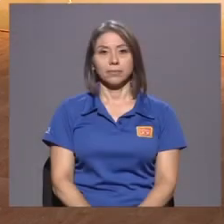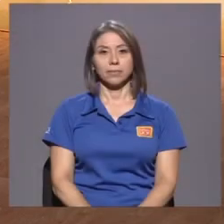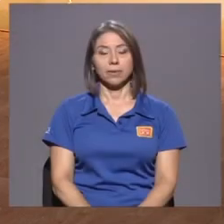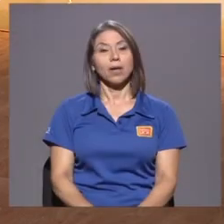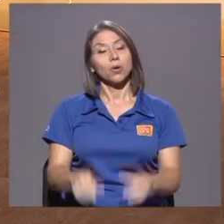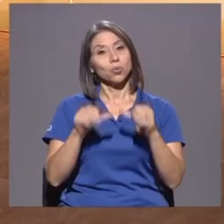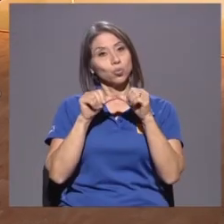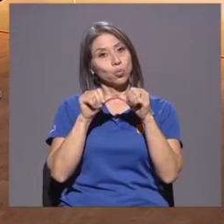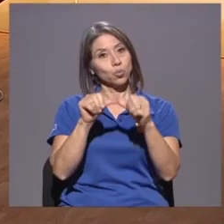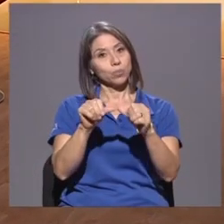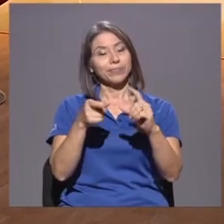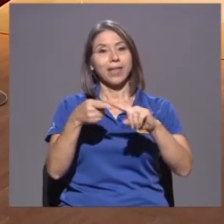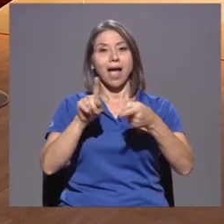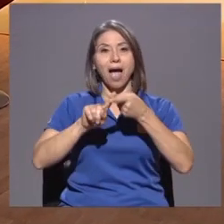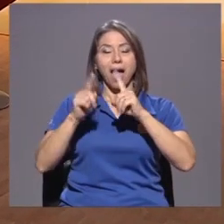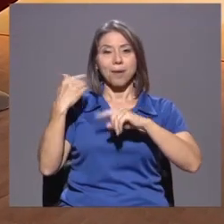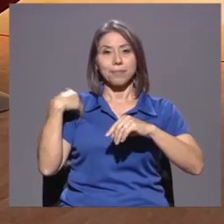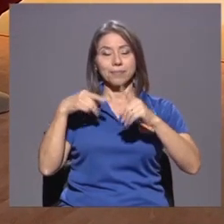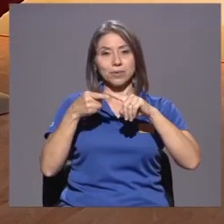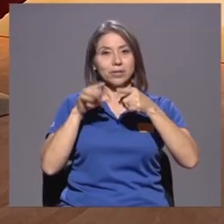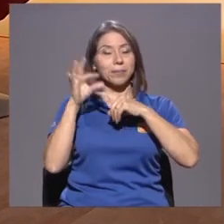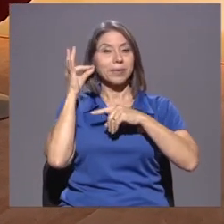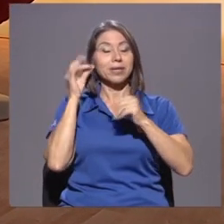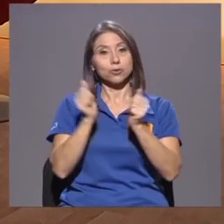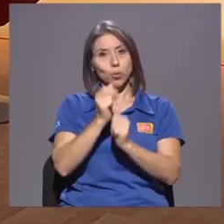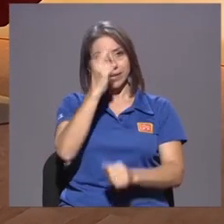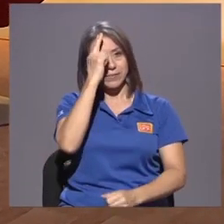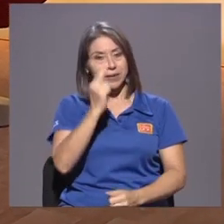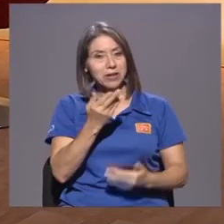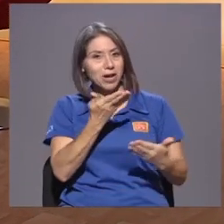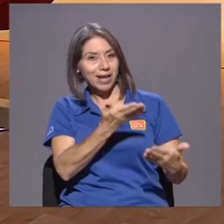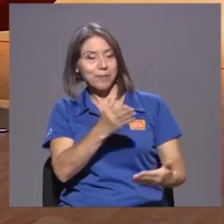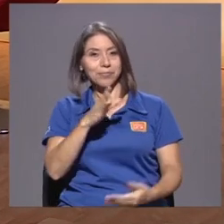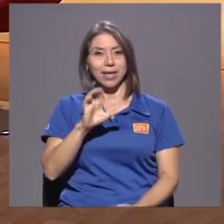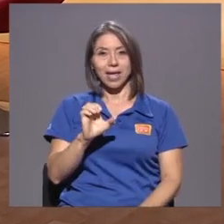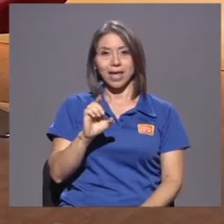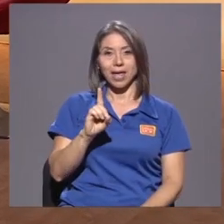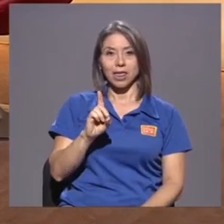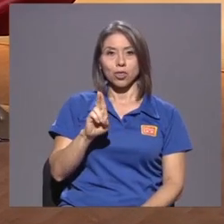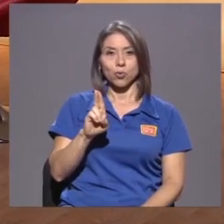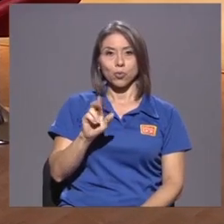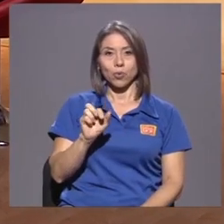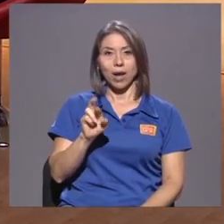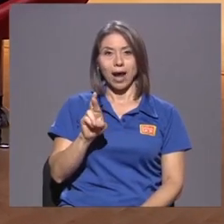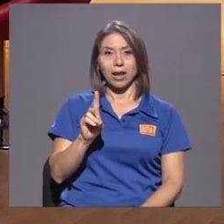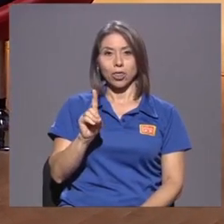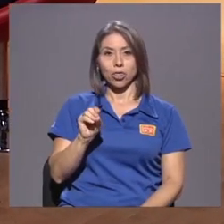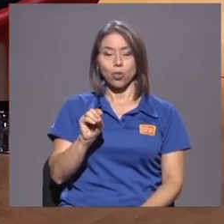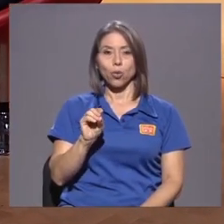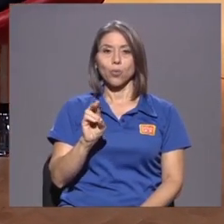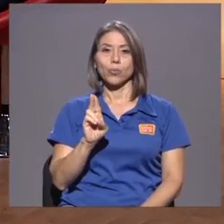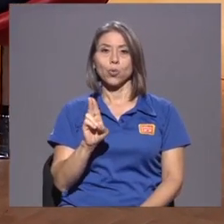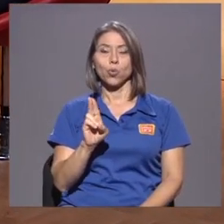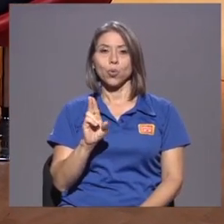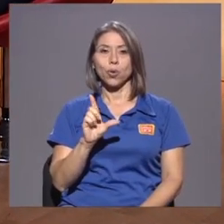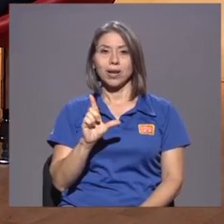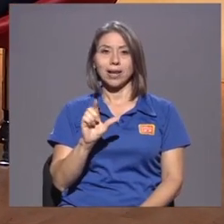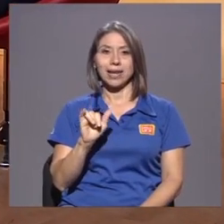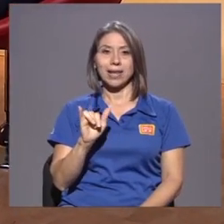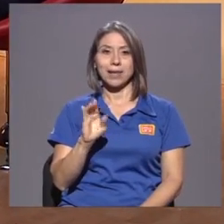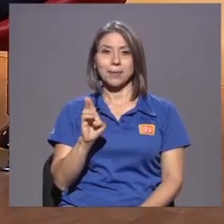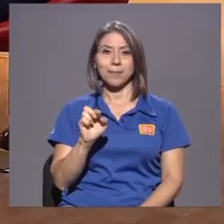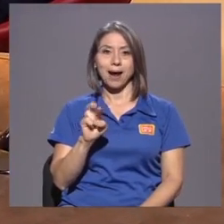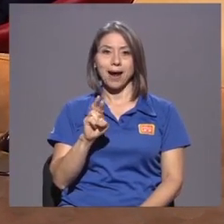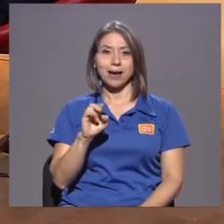continuamos amigas y amigos con el privilegio de tener adorador de oliver y con nosotros con ustedes y